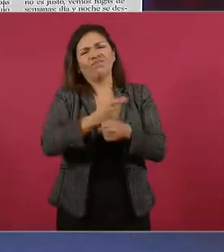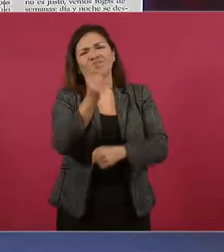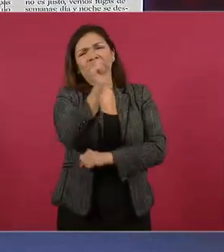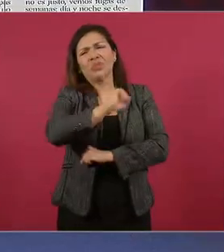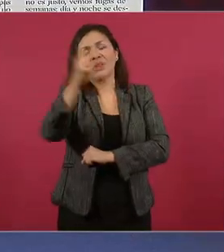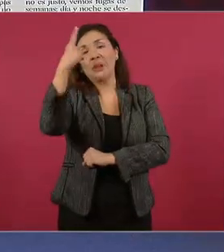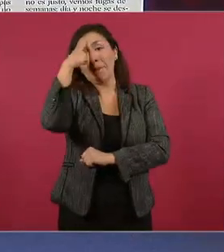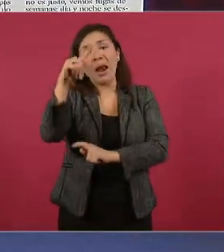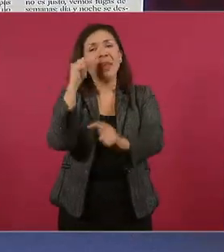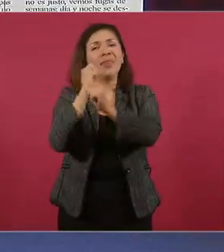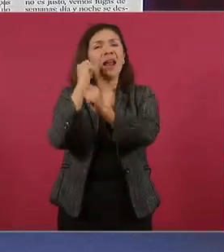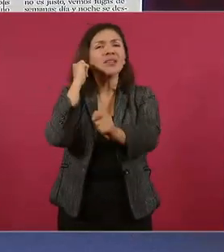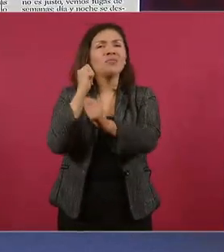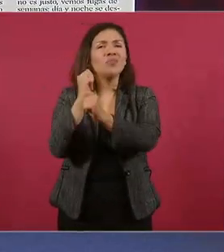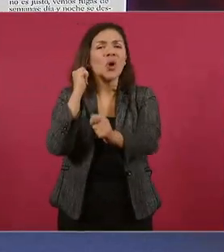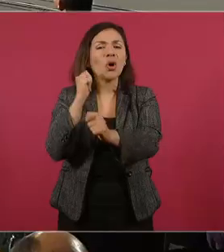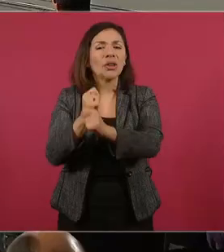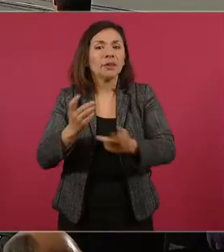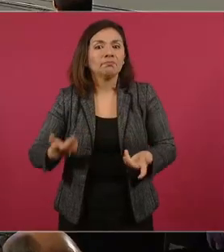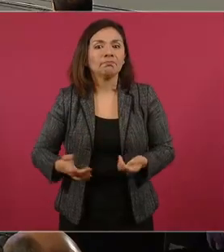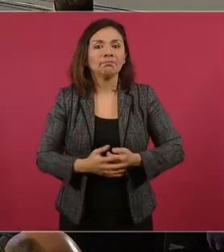en transporte.